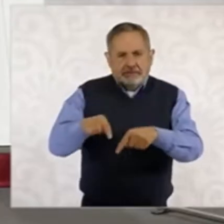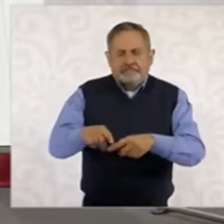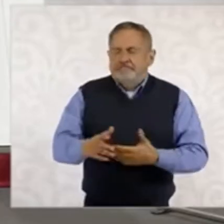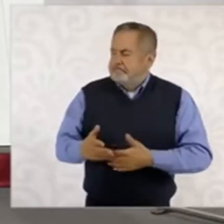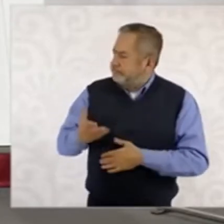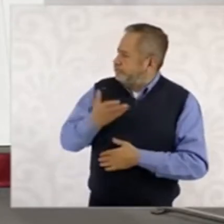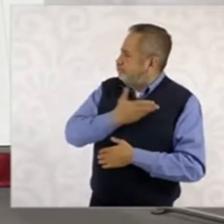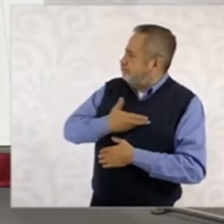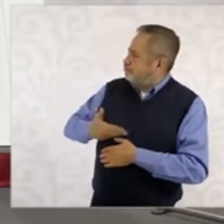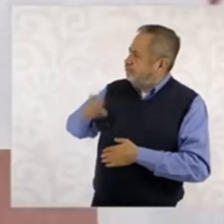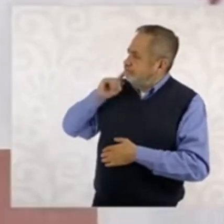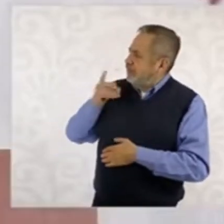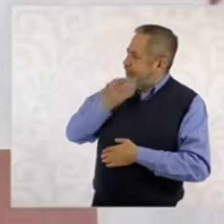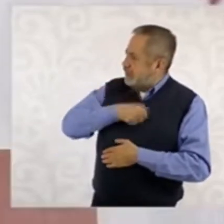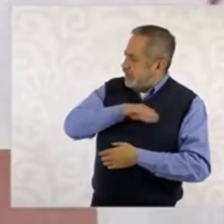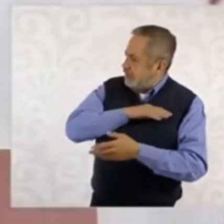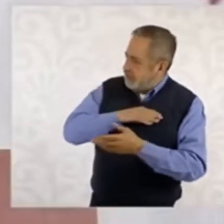presidenta,